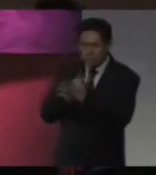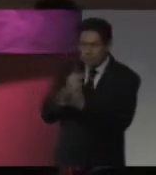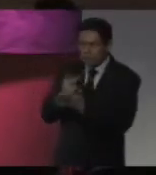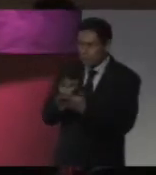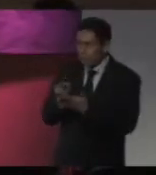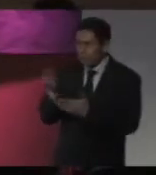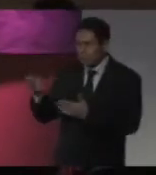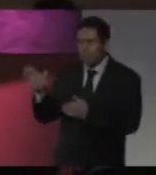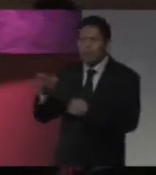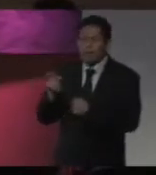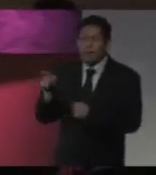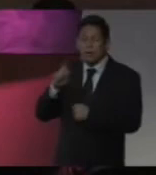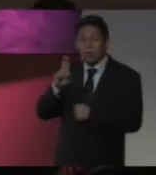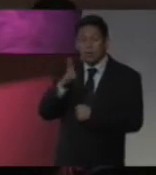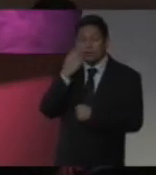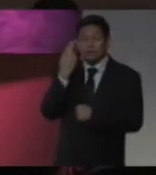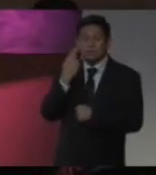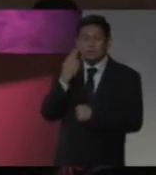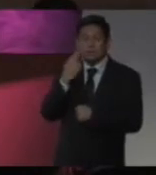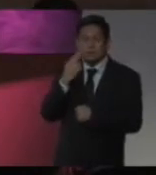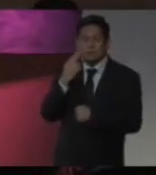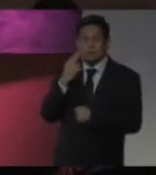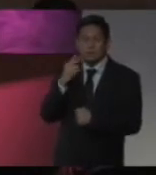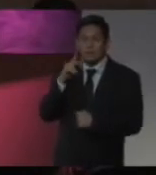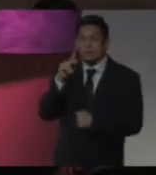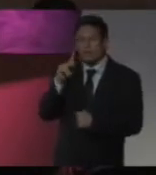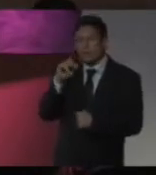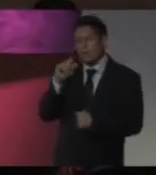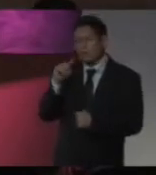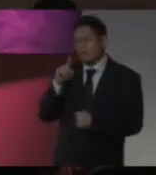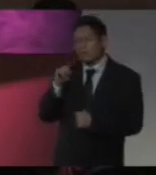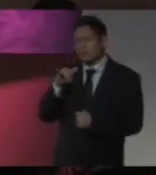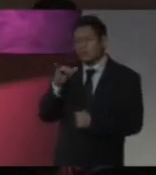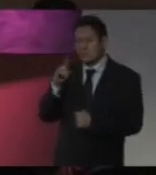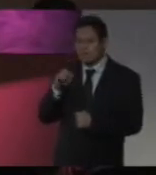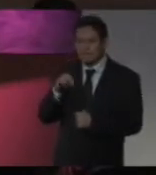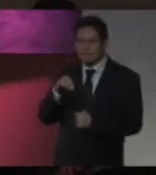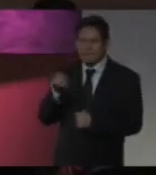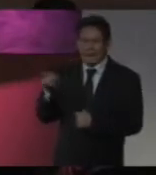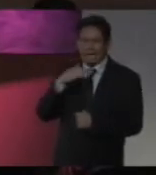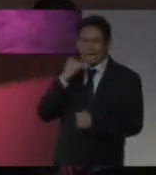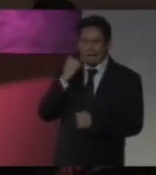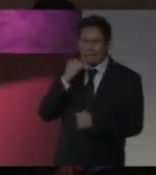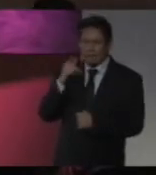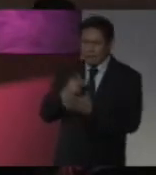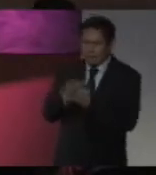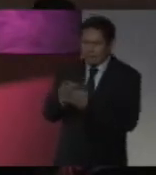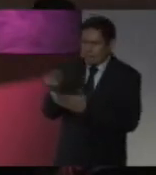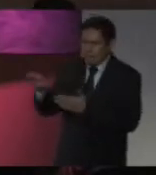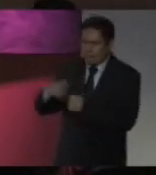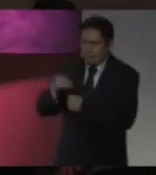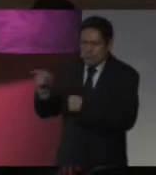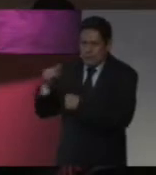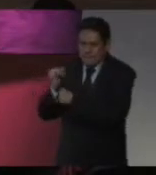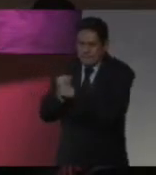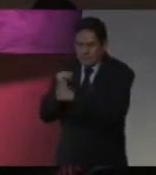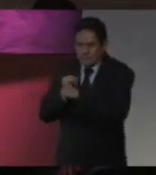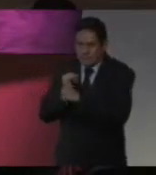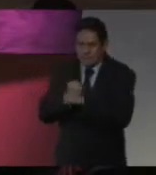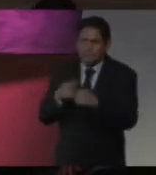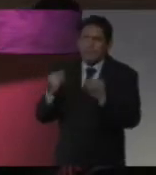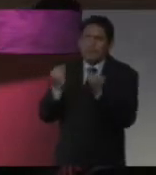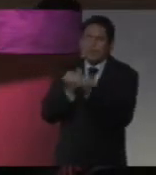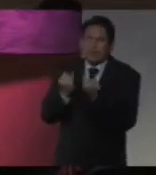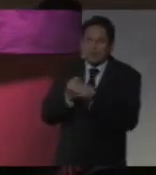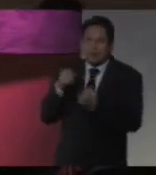Mundo, otorgado por la Universidad de Potsdam, Alemania. Es especialista en investigación sobre sistemas